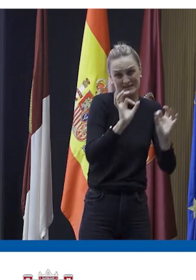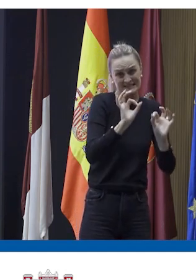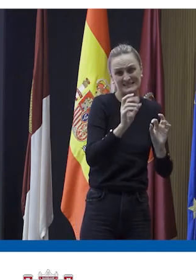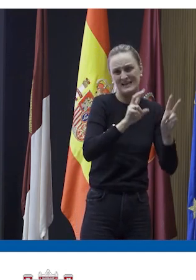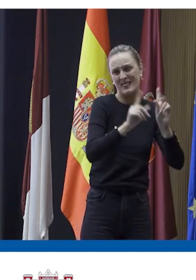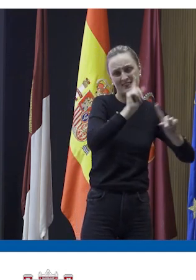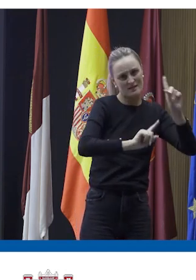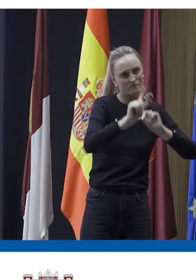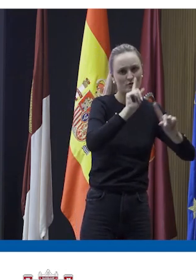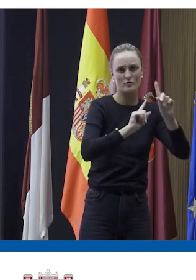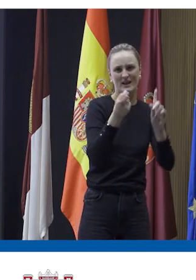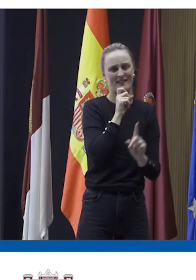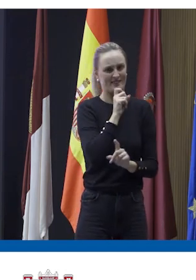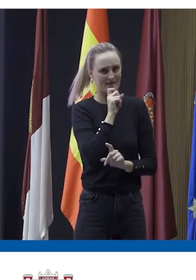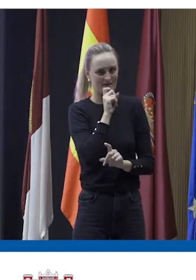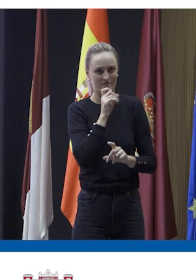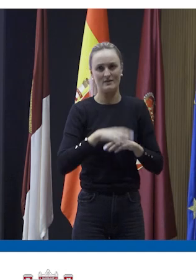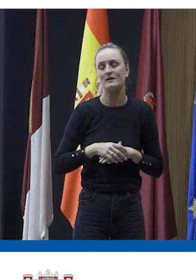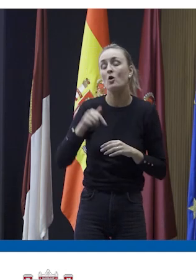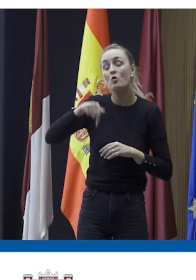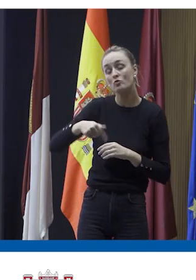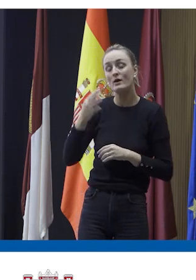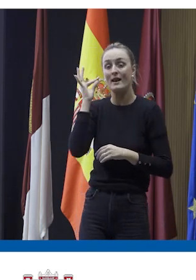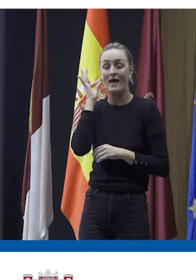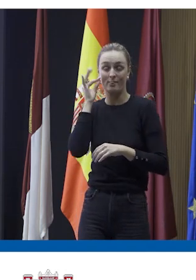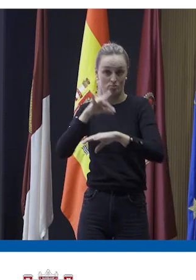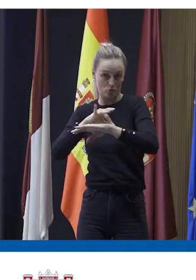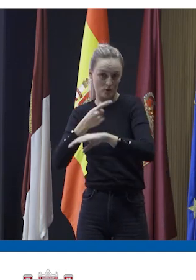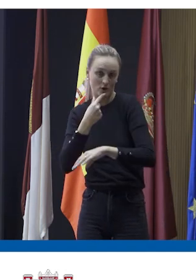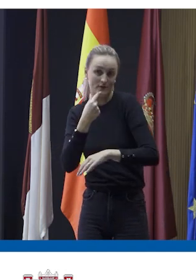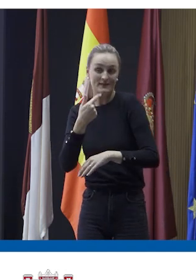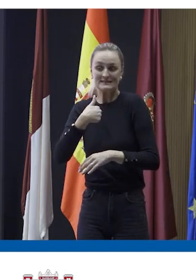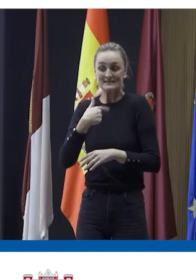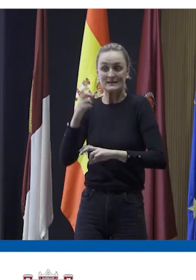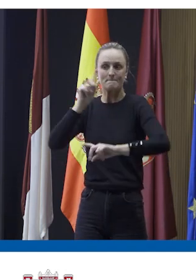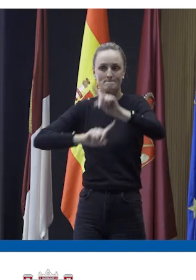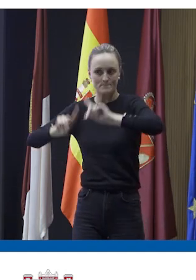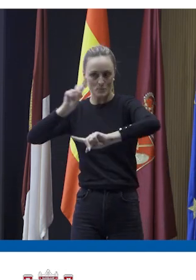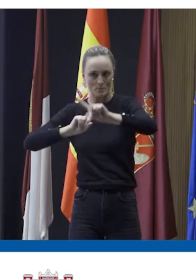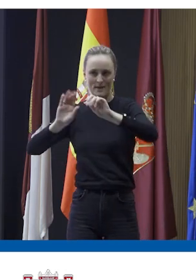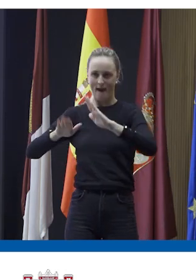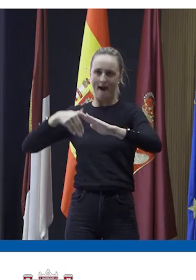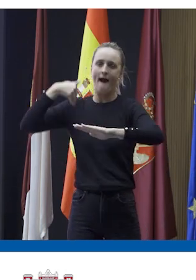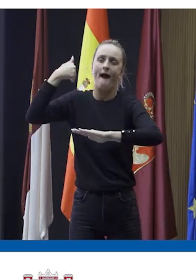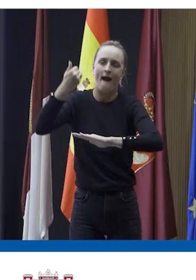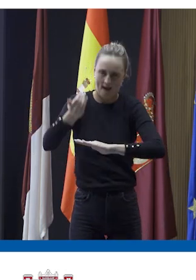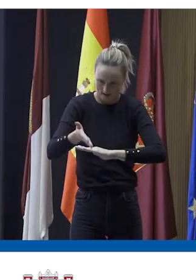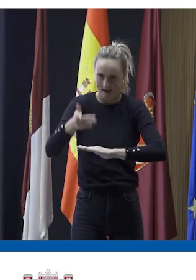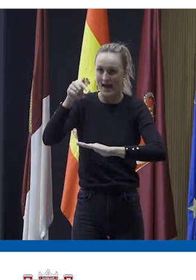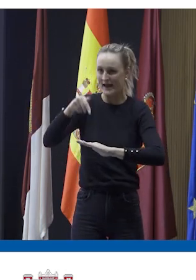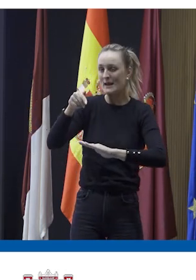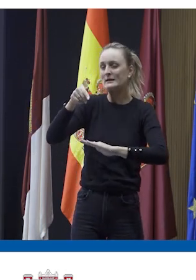lo decía también la doctora, nos lo va a contar hoy, cuando la disfunción ya está muy avanzada y en este caso